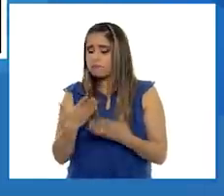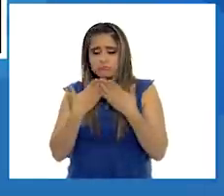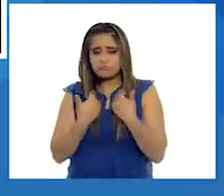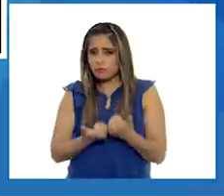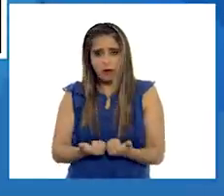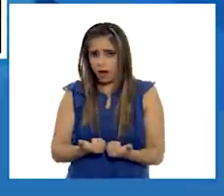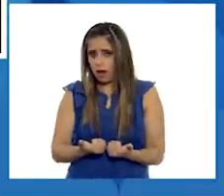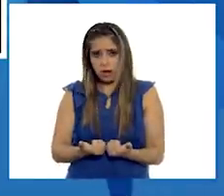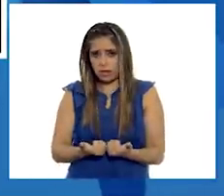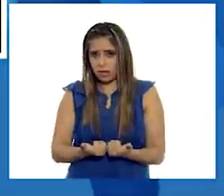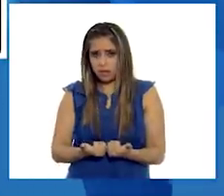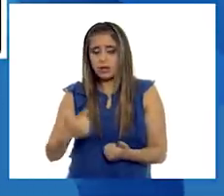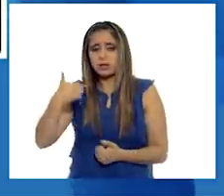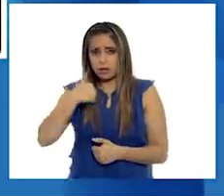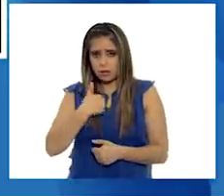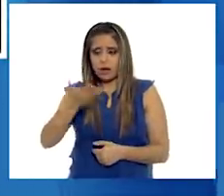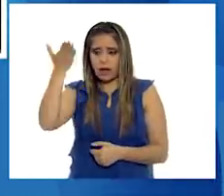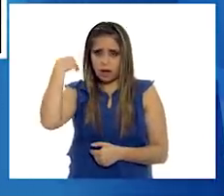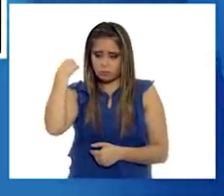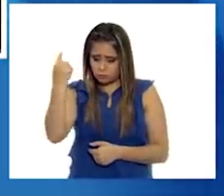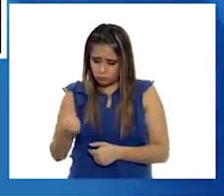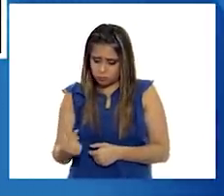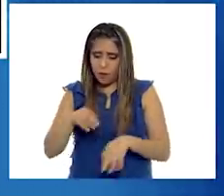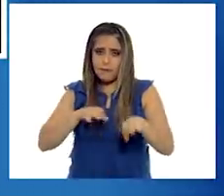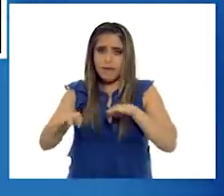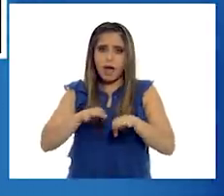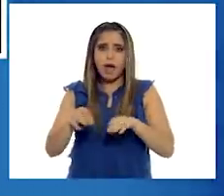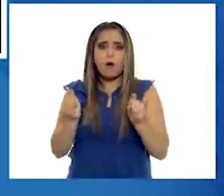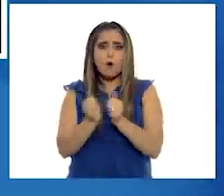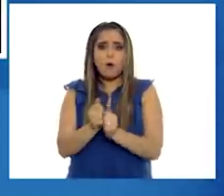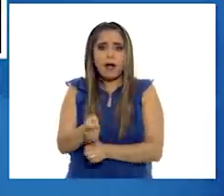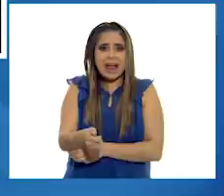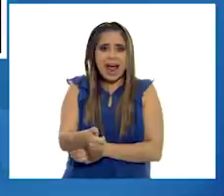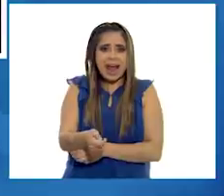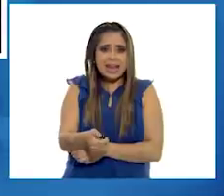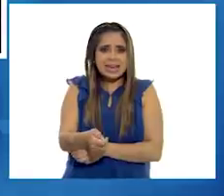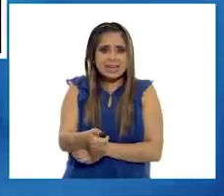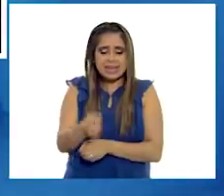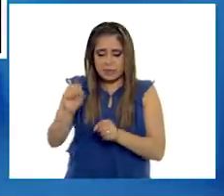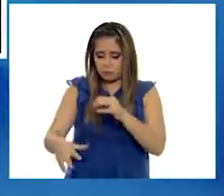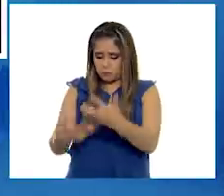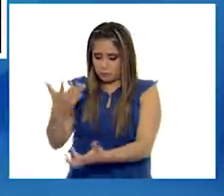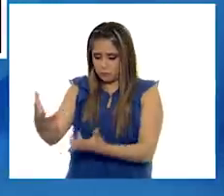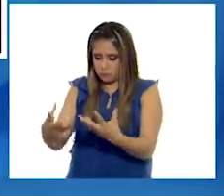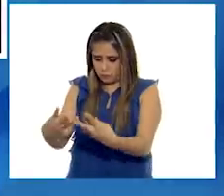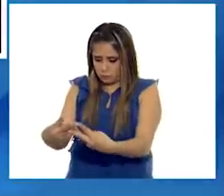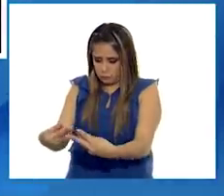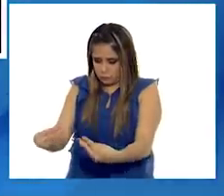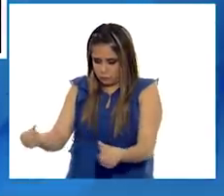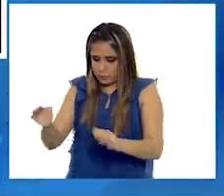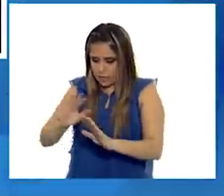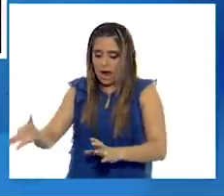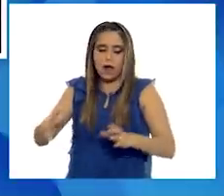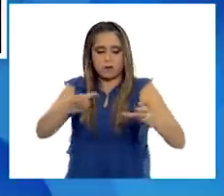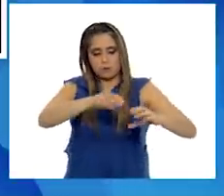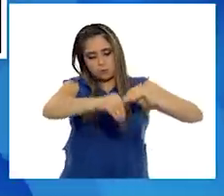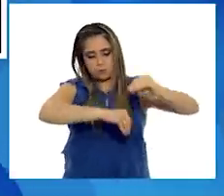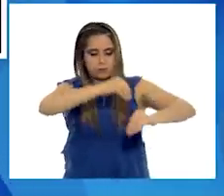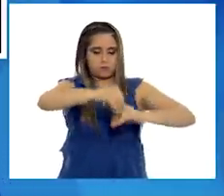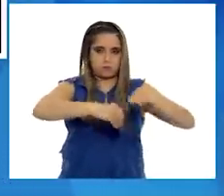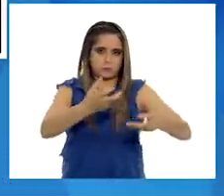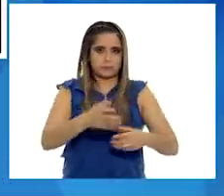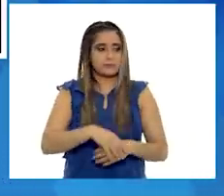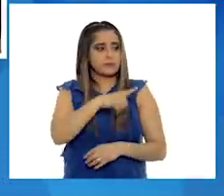que trabajábamos con canicas. Las disolvíamos y de ahí hacíamos. Bueno, pero en algún momento empezaron a trabajar el